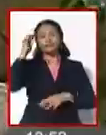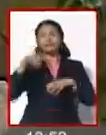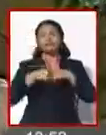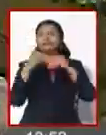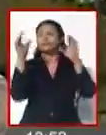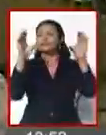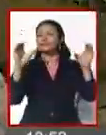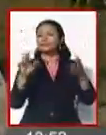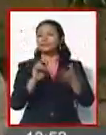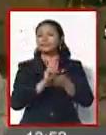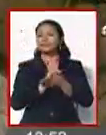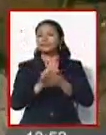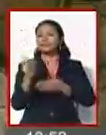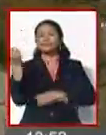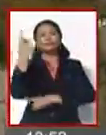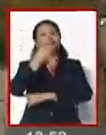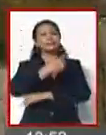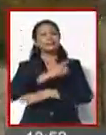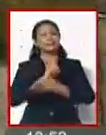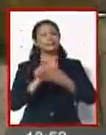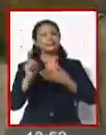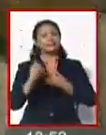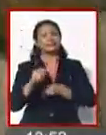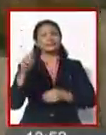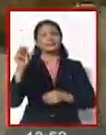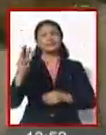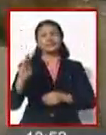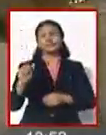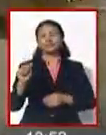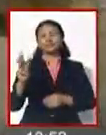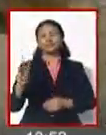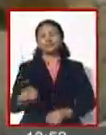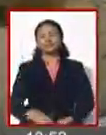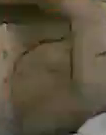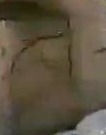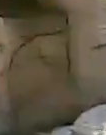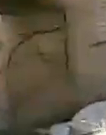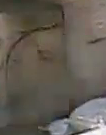cómo va a estar el clima durante todo el día y el fin de semana por aquí, Weather.